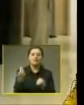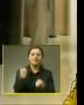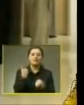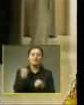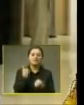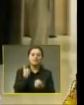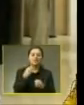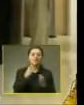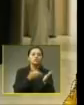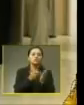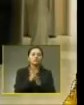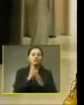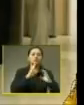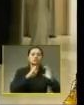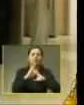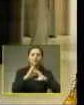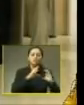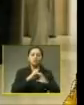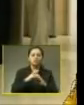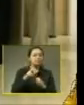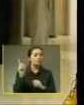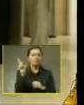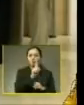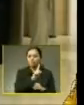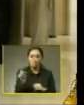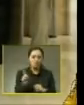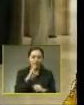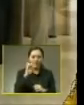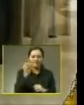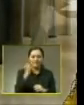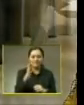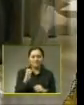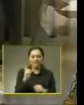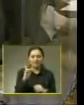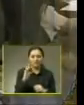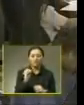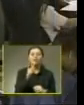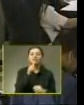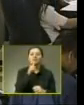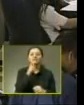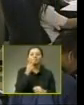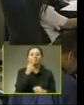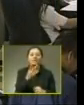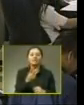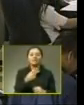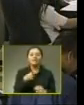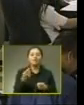de comunicación. No es el Estado el que tiene que controlar el contenido.